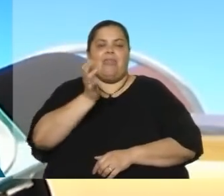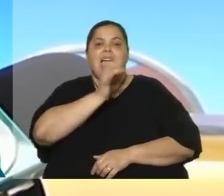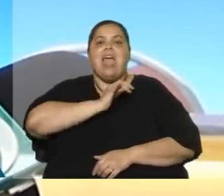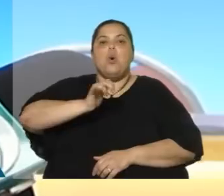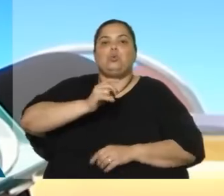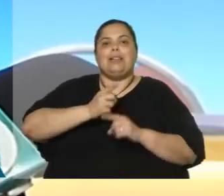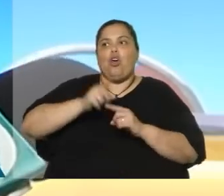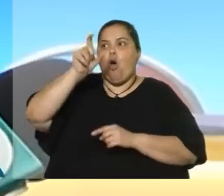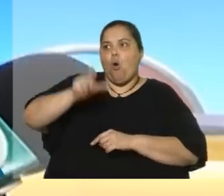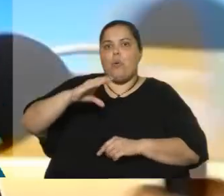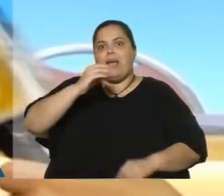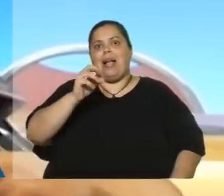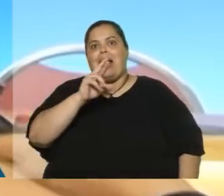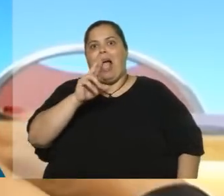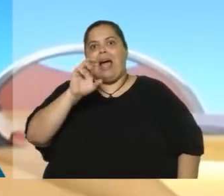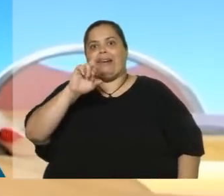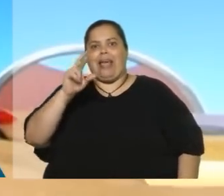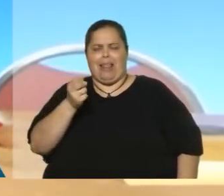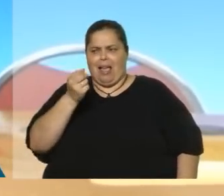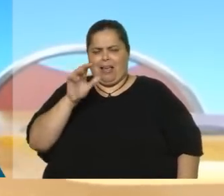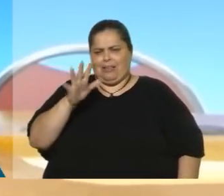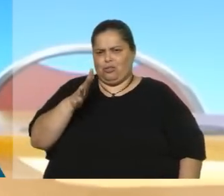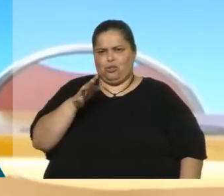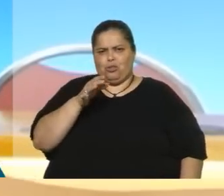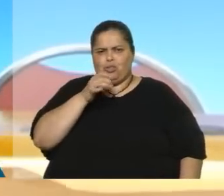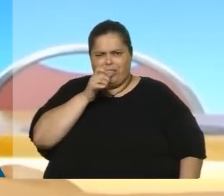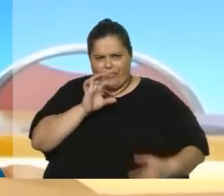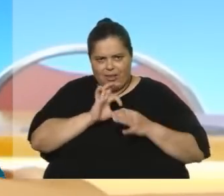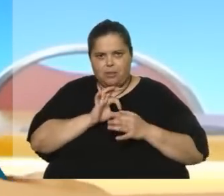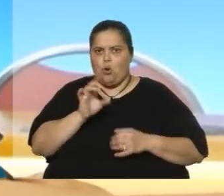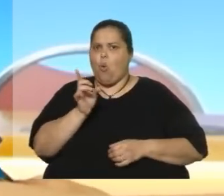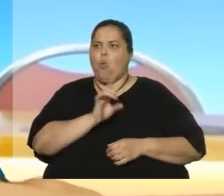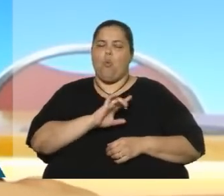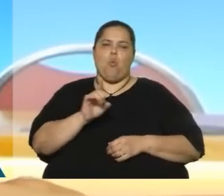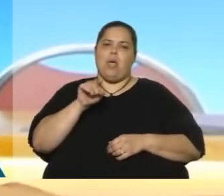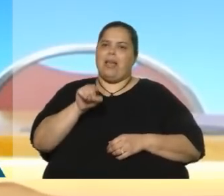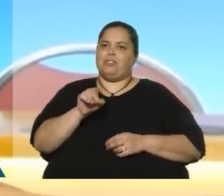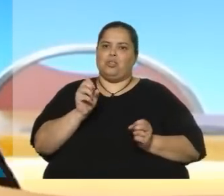Carrera. ¿Hay algún tipo de vínculo? Es una canallada.